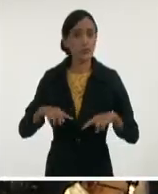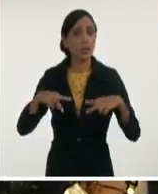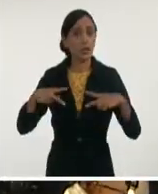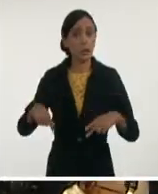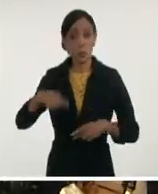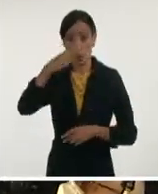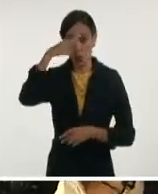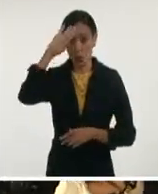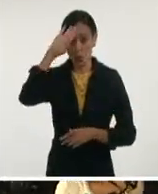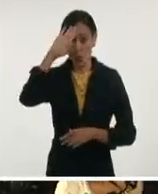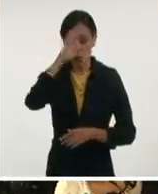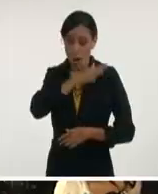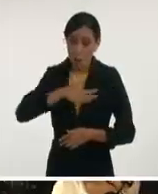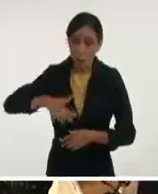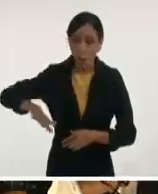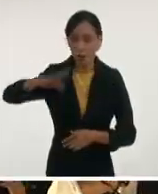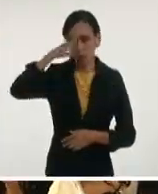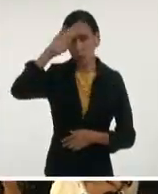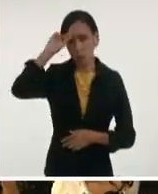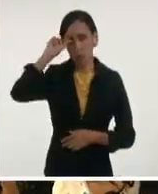todos.